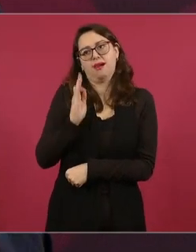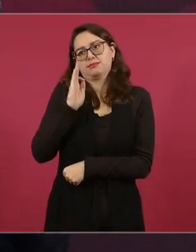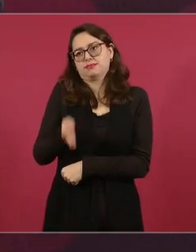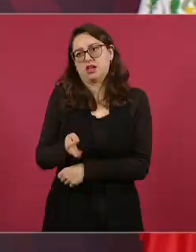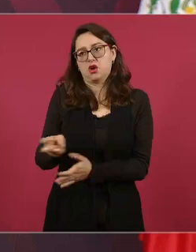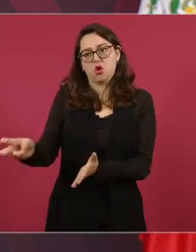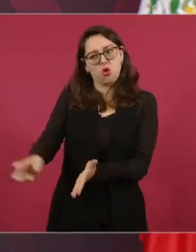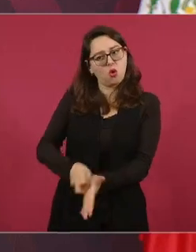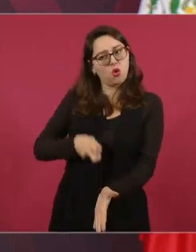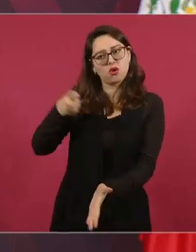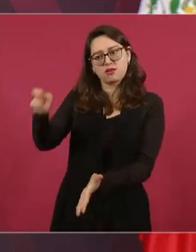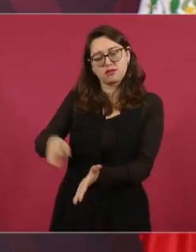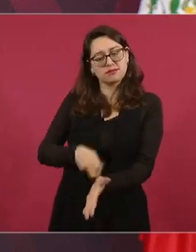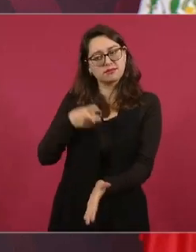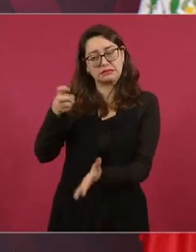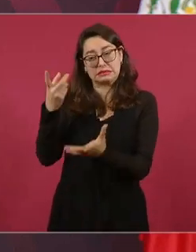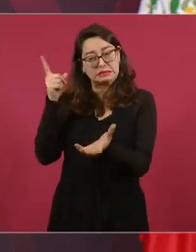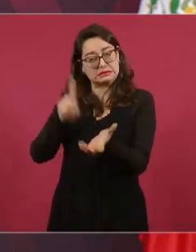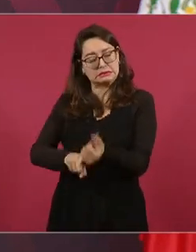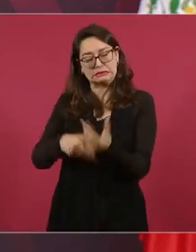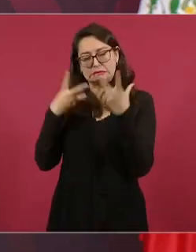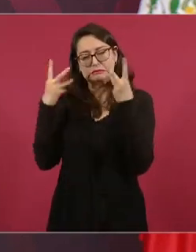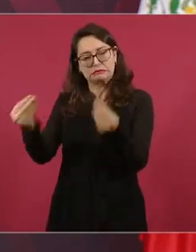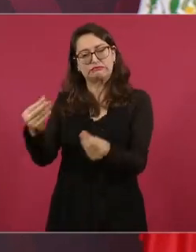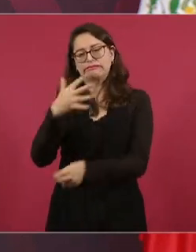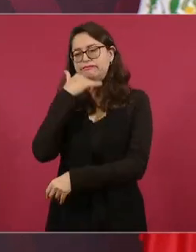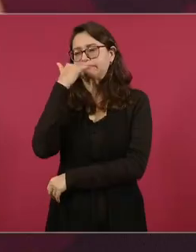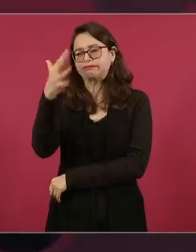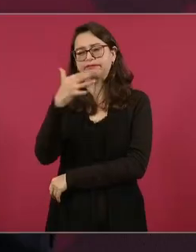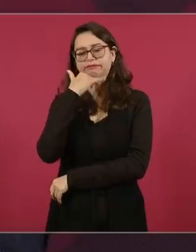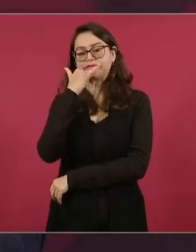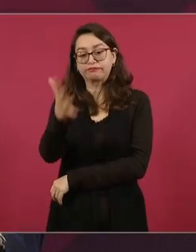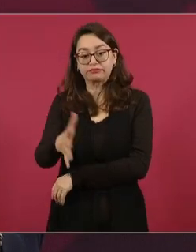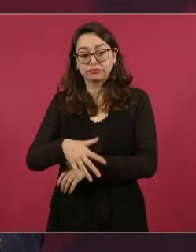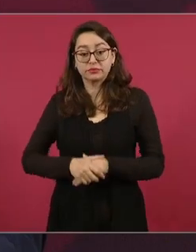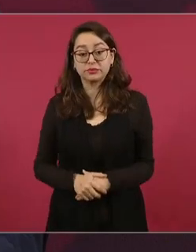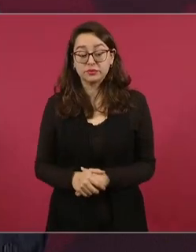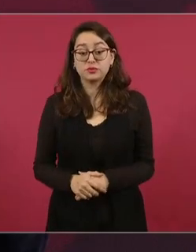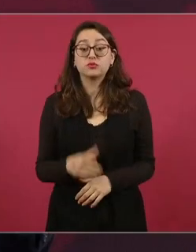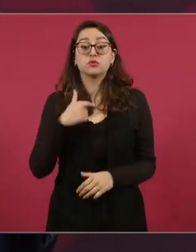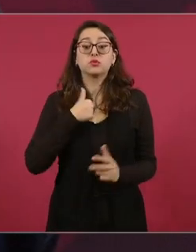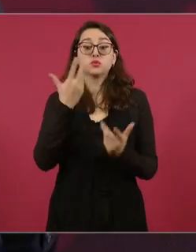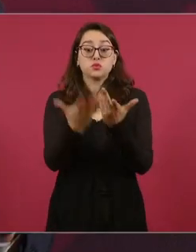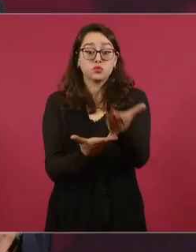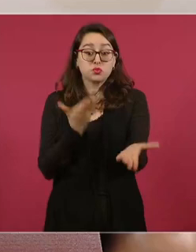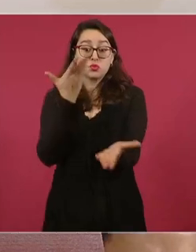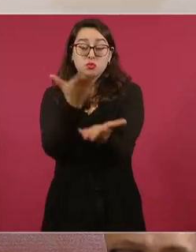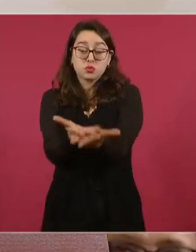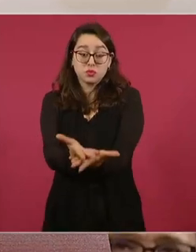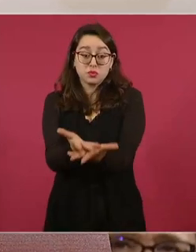Y eso es lo que vamos a presentar. ahora, ¿quién lo va a decidir? La gente